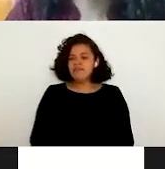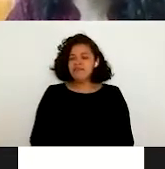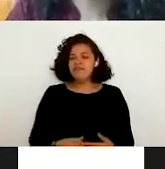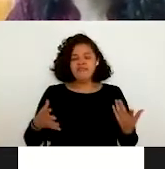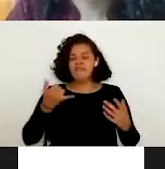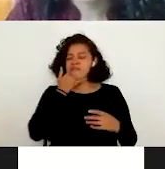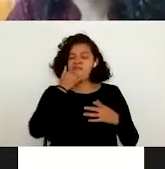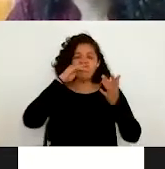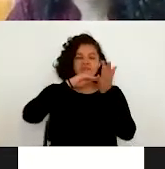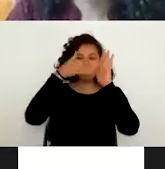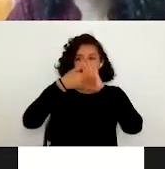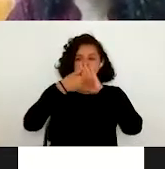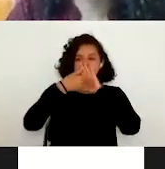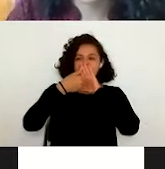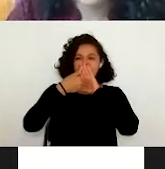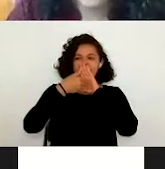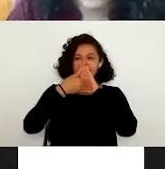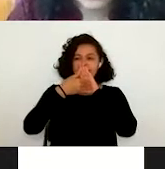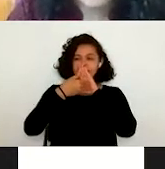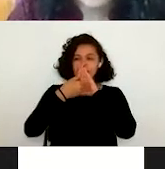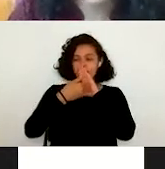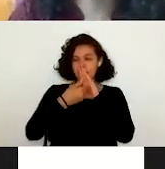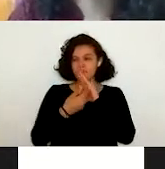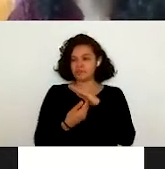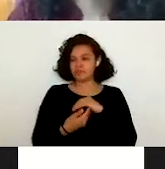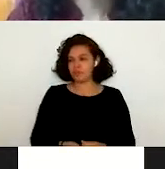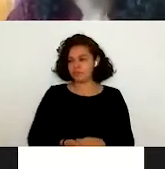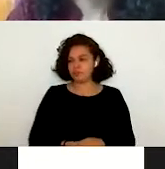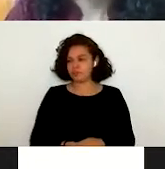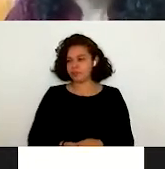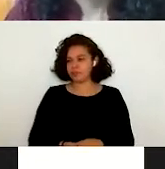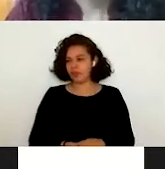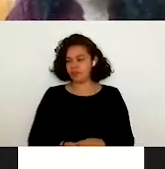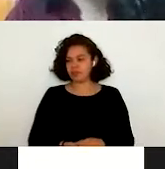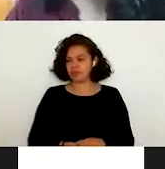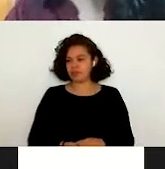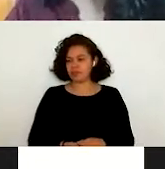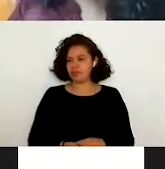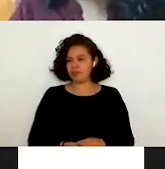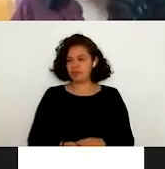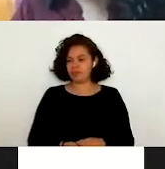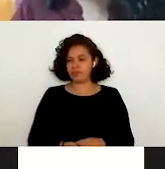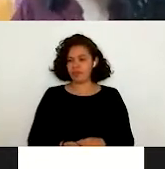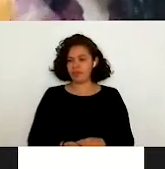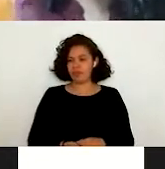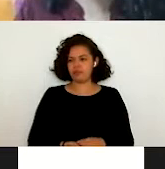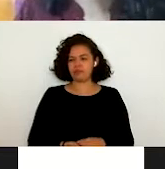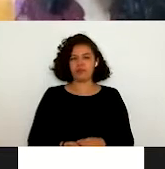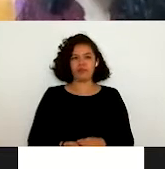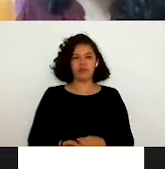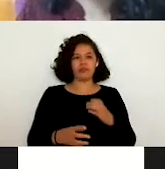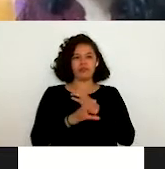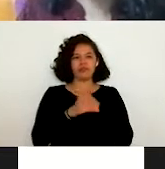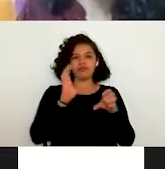vamos ya a tener como toda esta todo lo necesario para llegar a